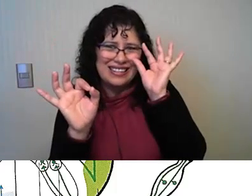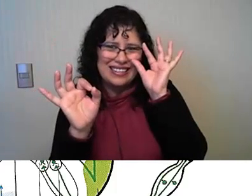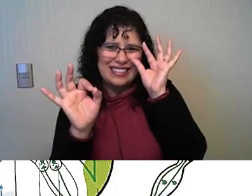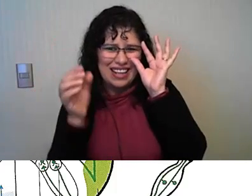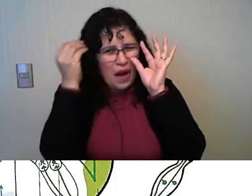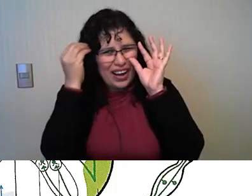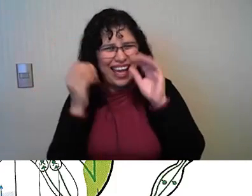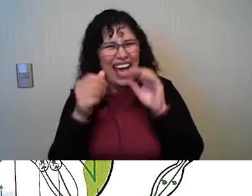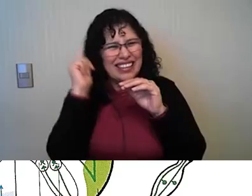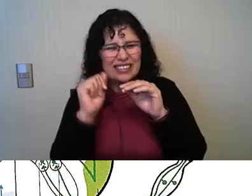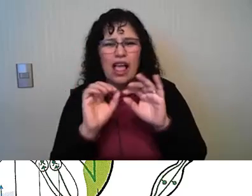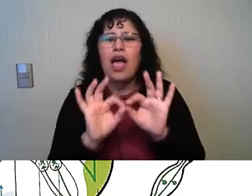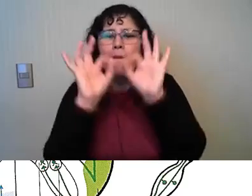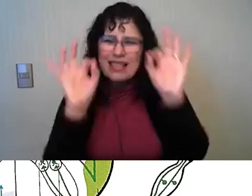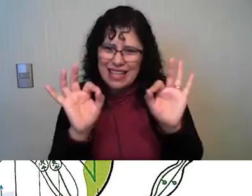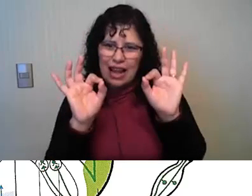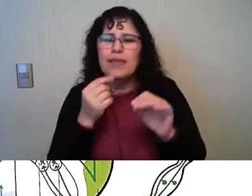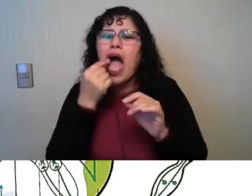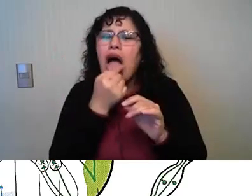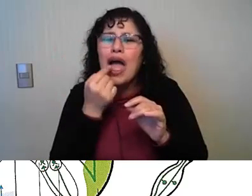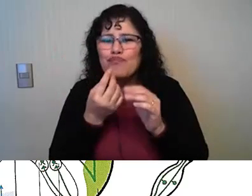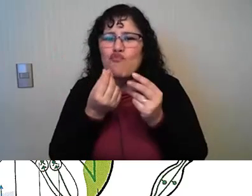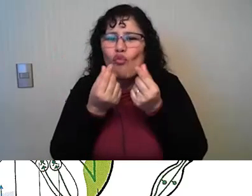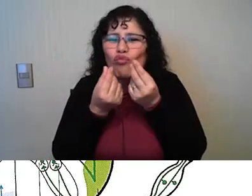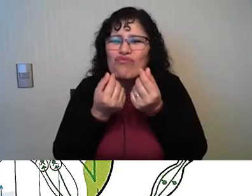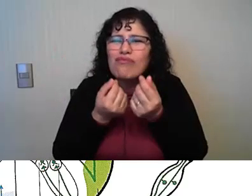En este caso, del gusto. ¿Ya?